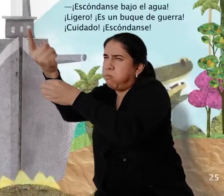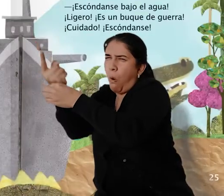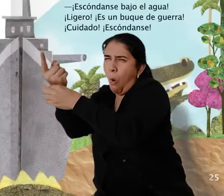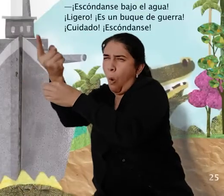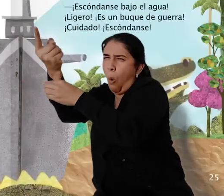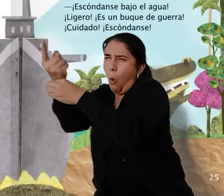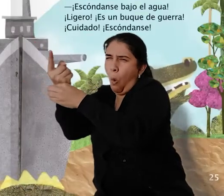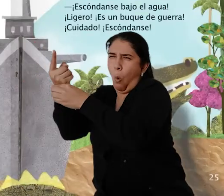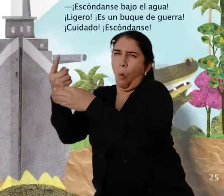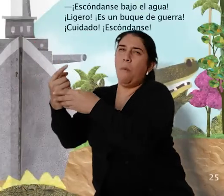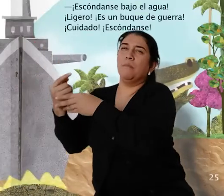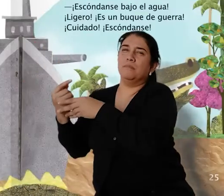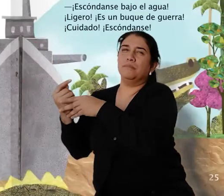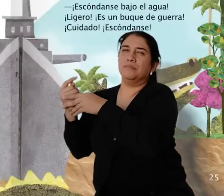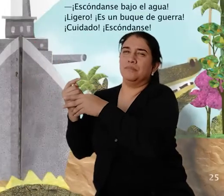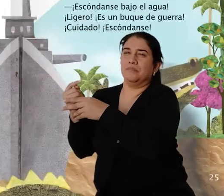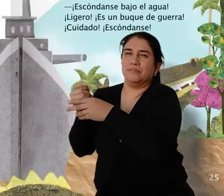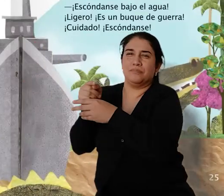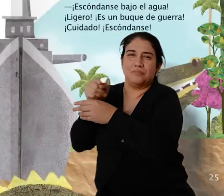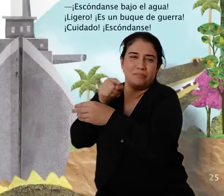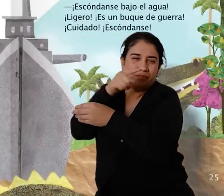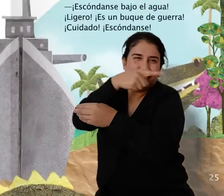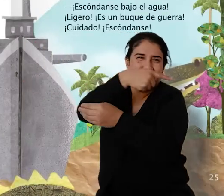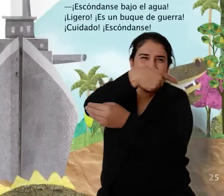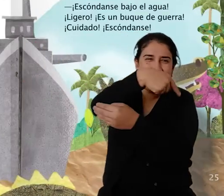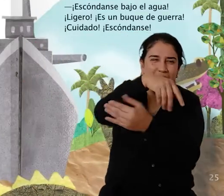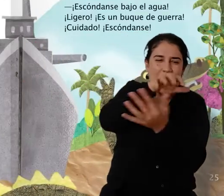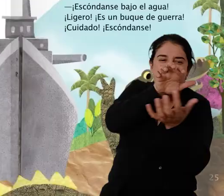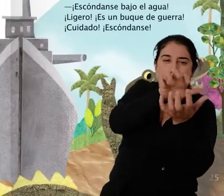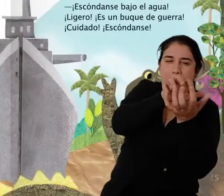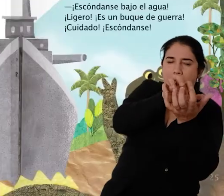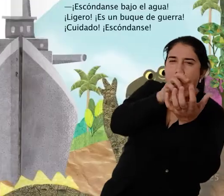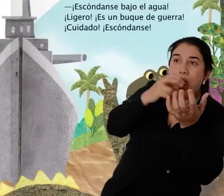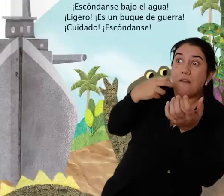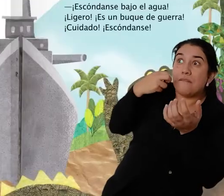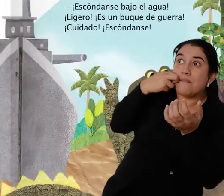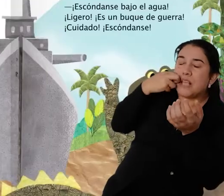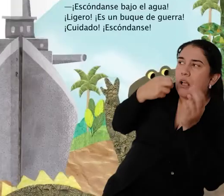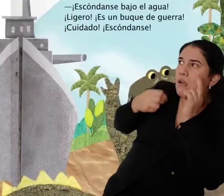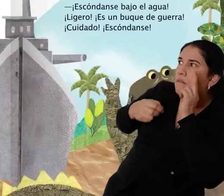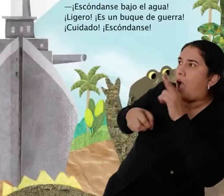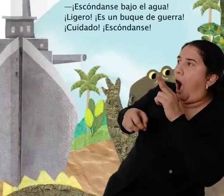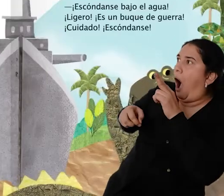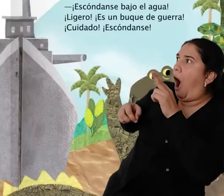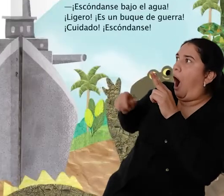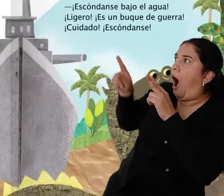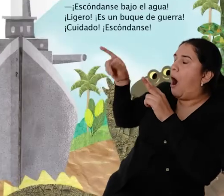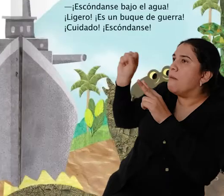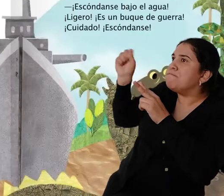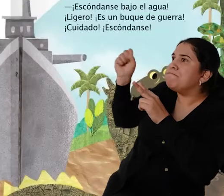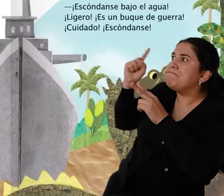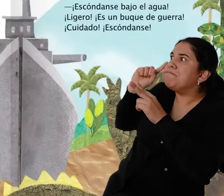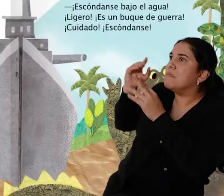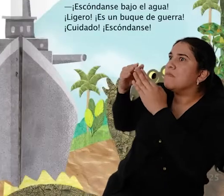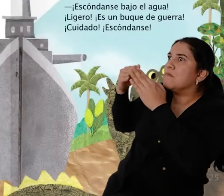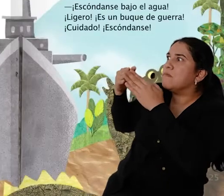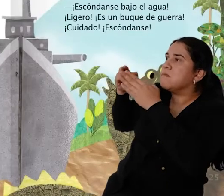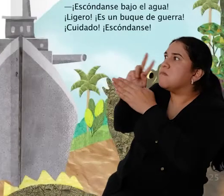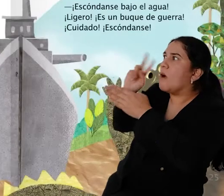viejo yacaré sabio, que había ido una vez hasta el mar, se acordó de repente y apenas tuvo tiempo de gritar a los otros